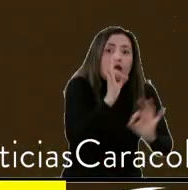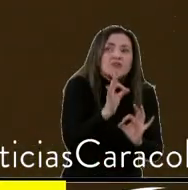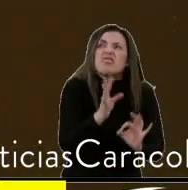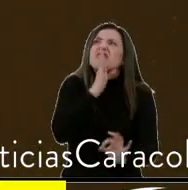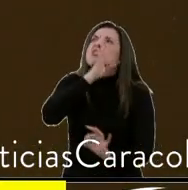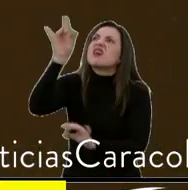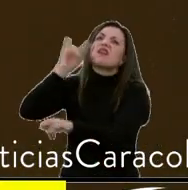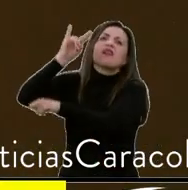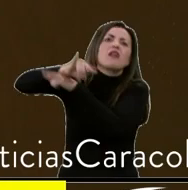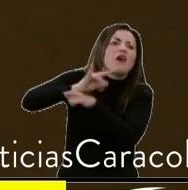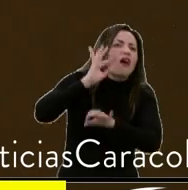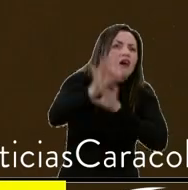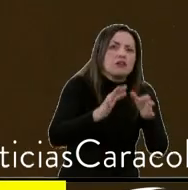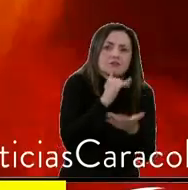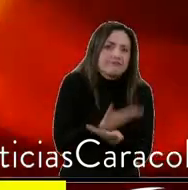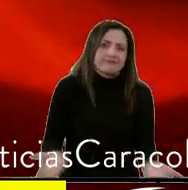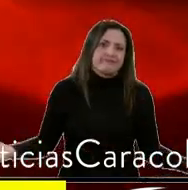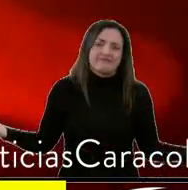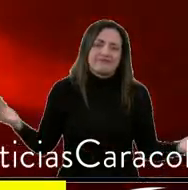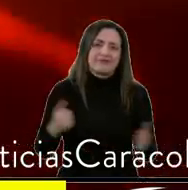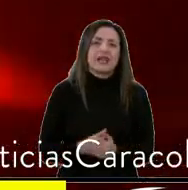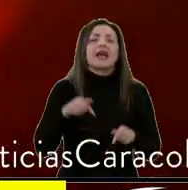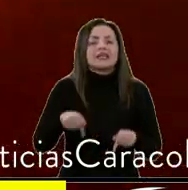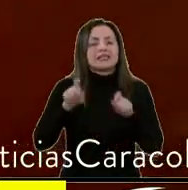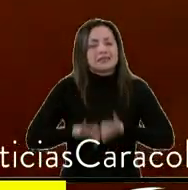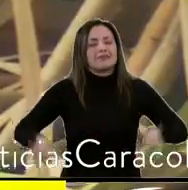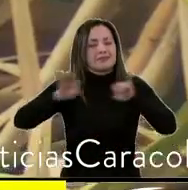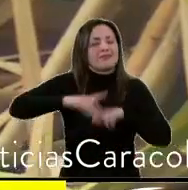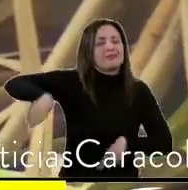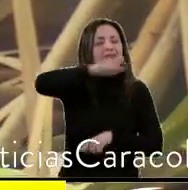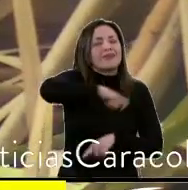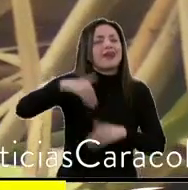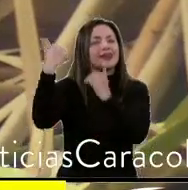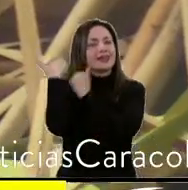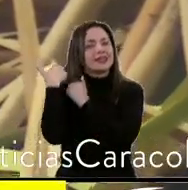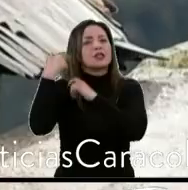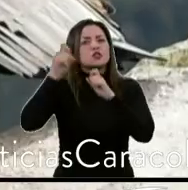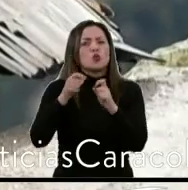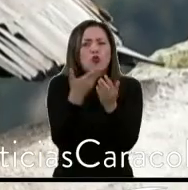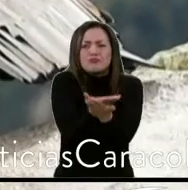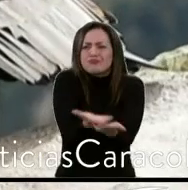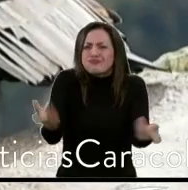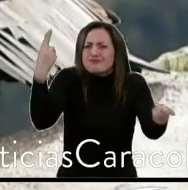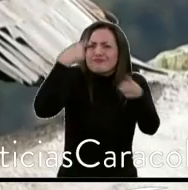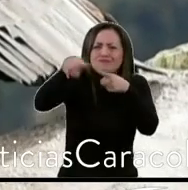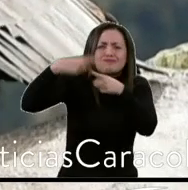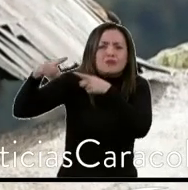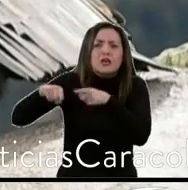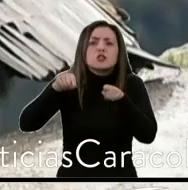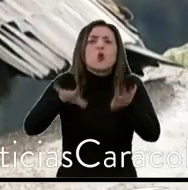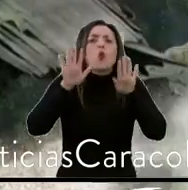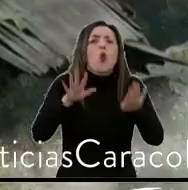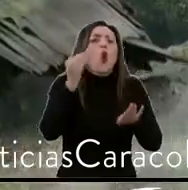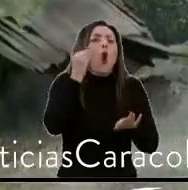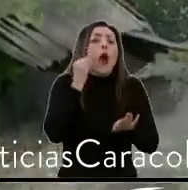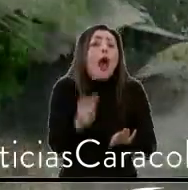parte del mundo. De nosotros depende que estas especies que tienen a Colombia como su único hogar no hagan parte de